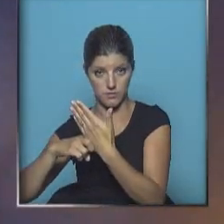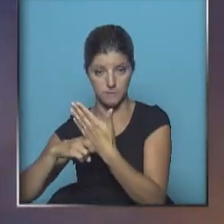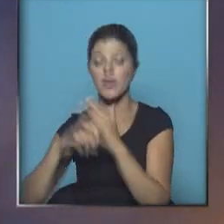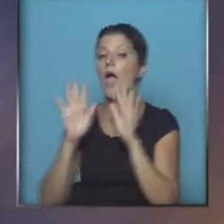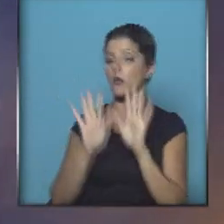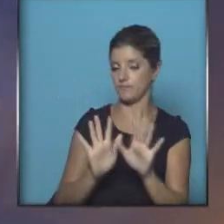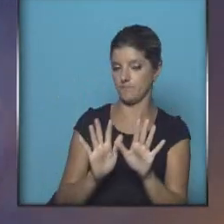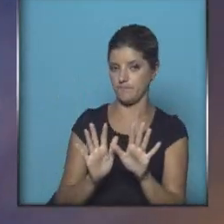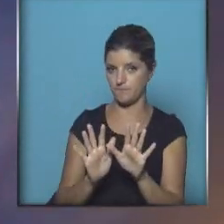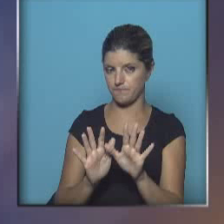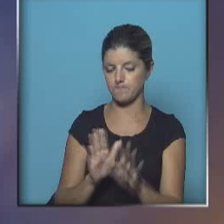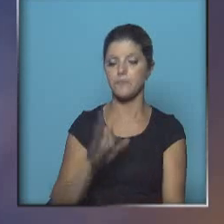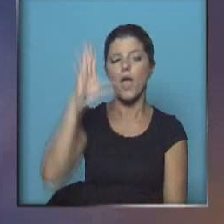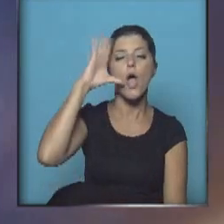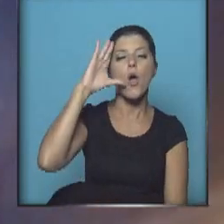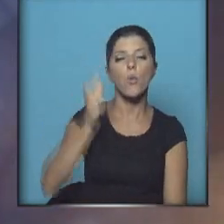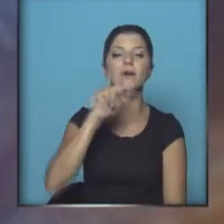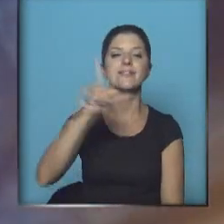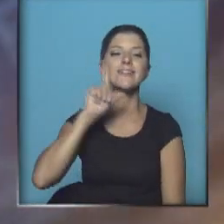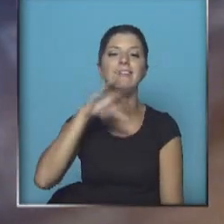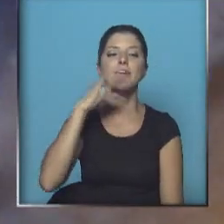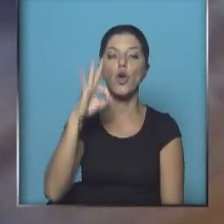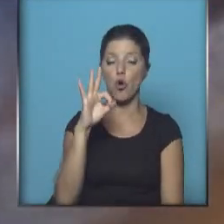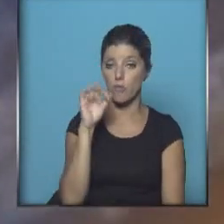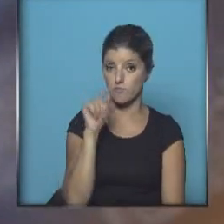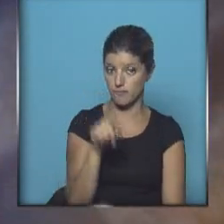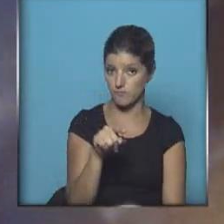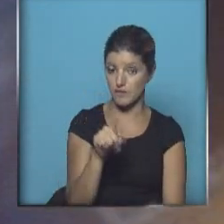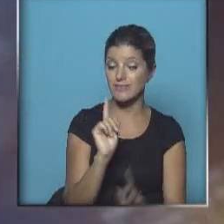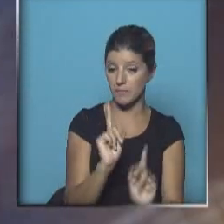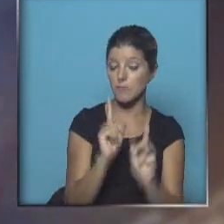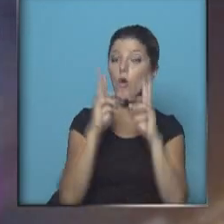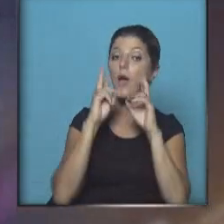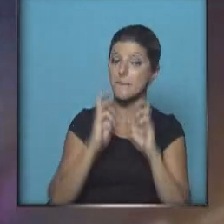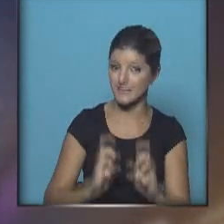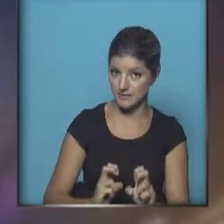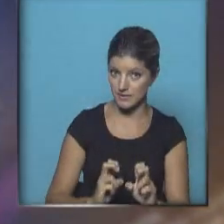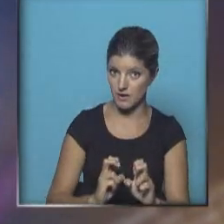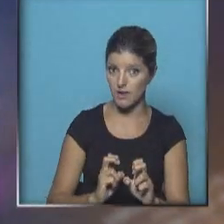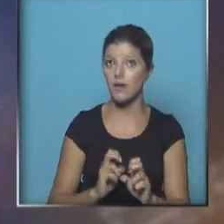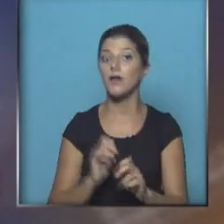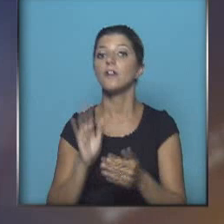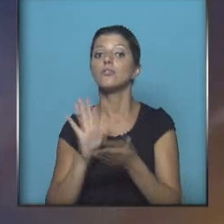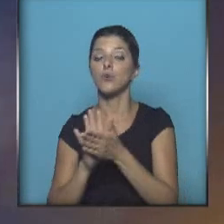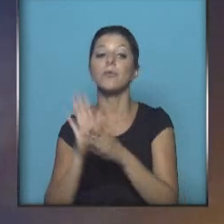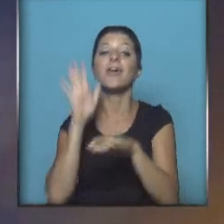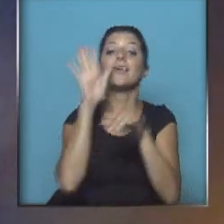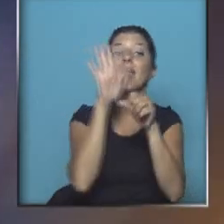Ahora, el juez Lijo es el juez que investiga el encubrimiento